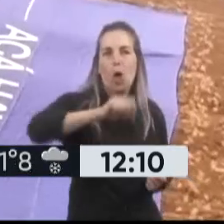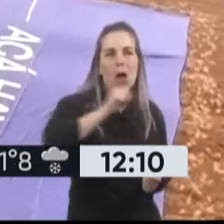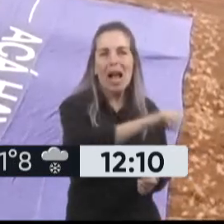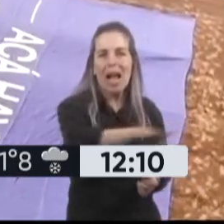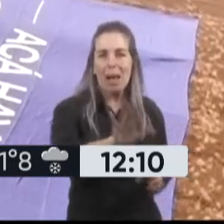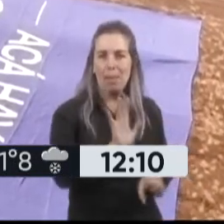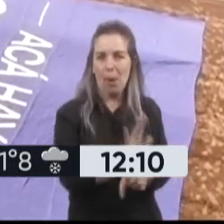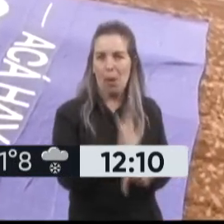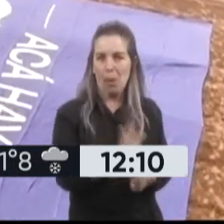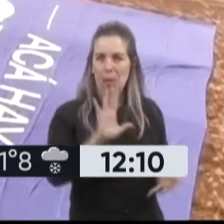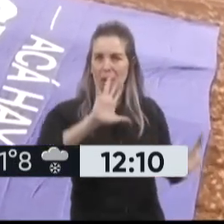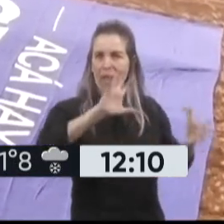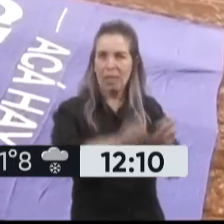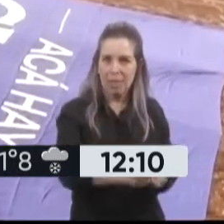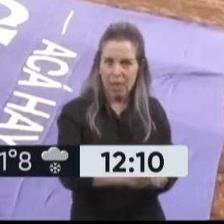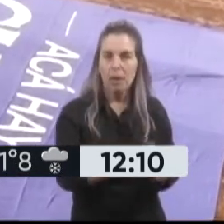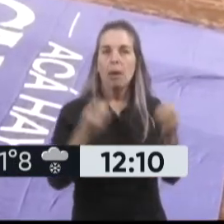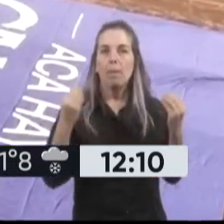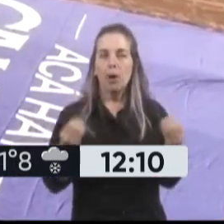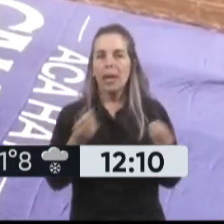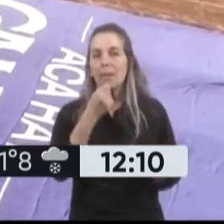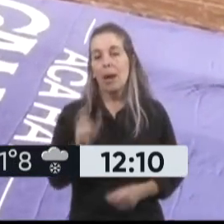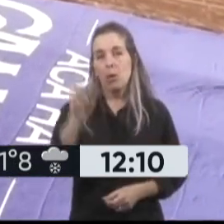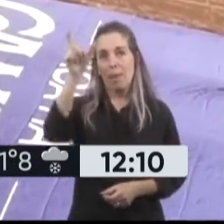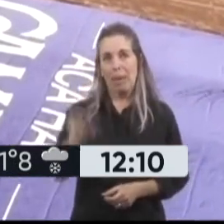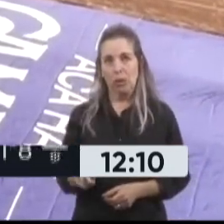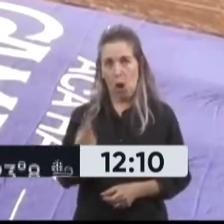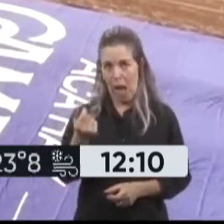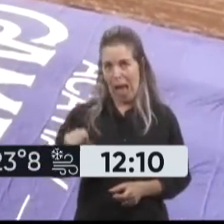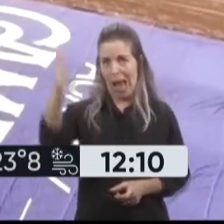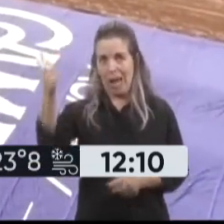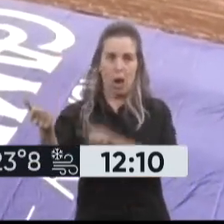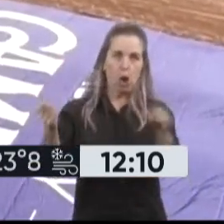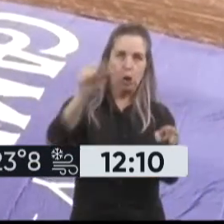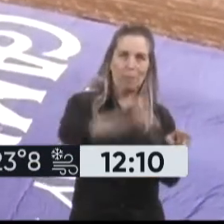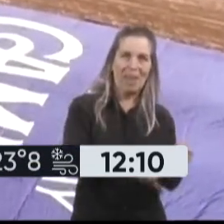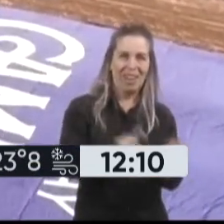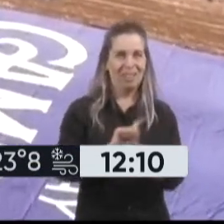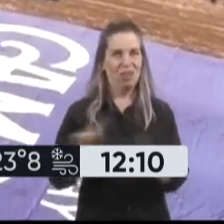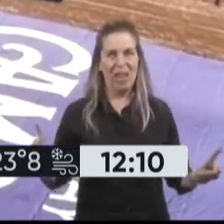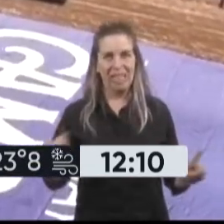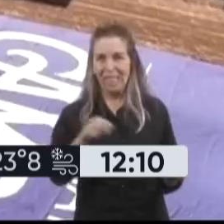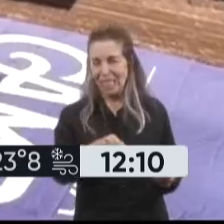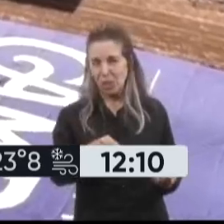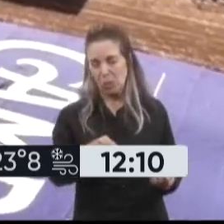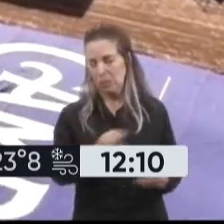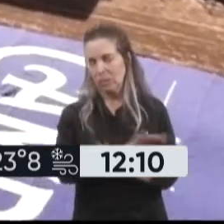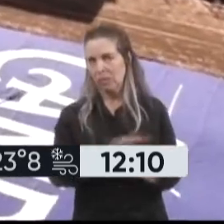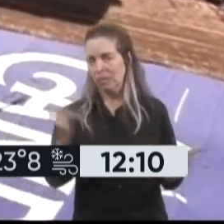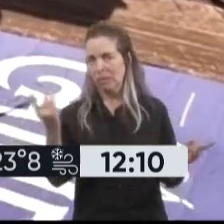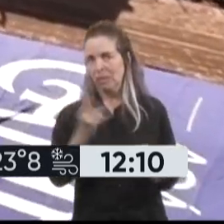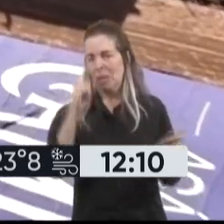como un juego de suma cero, en donde para que uno gane, otro debe perder, lo cual es una burrada